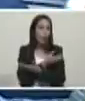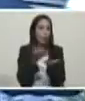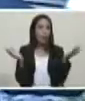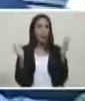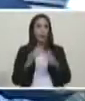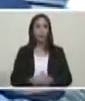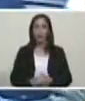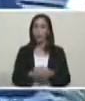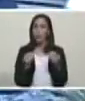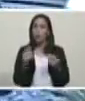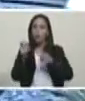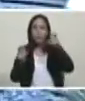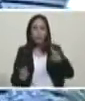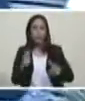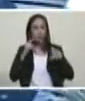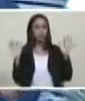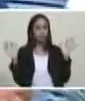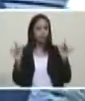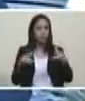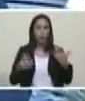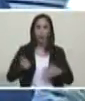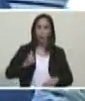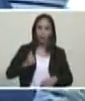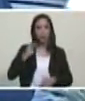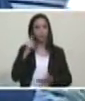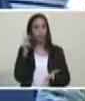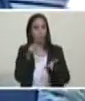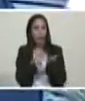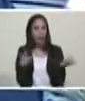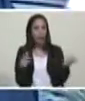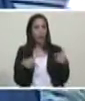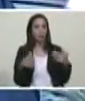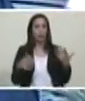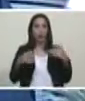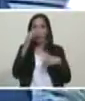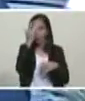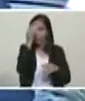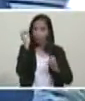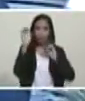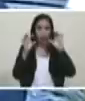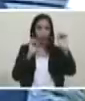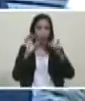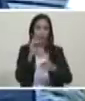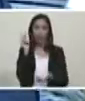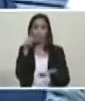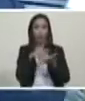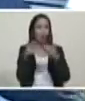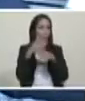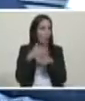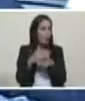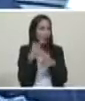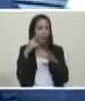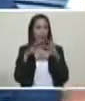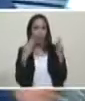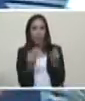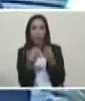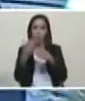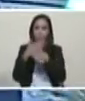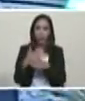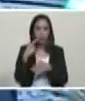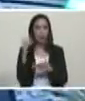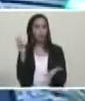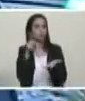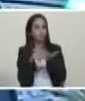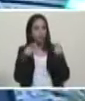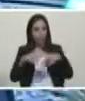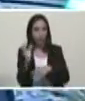de personas que se vienen aprovechando este puente de los carnavales para compartir con la familia. Bueno, que vengan a Caracas,